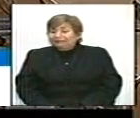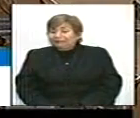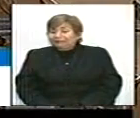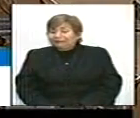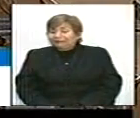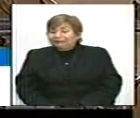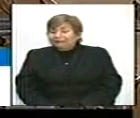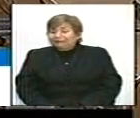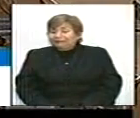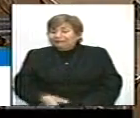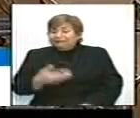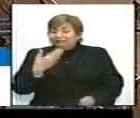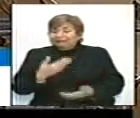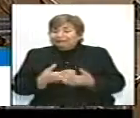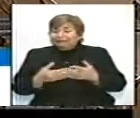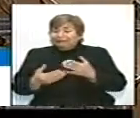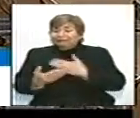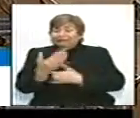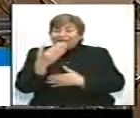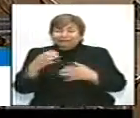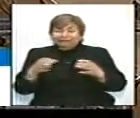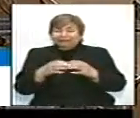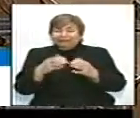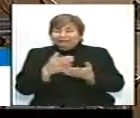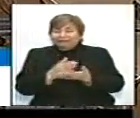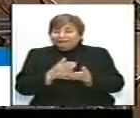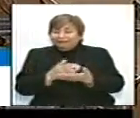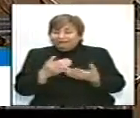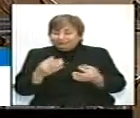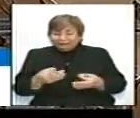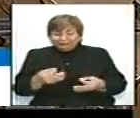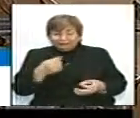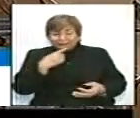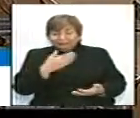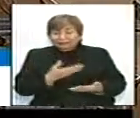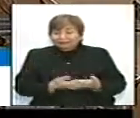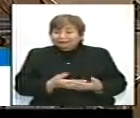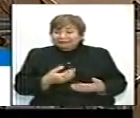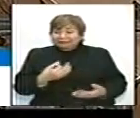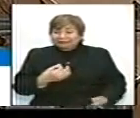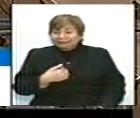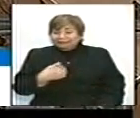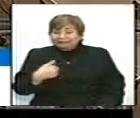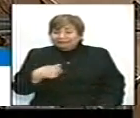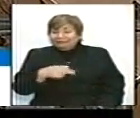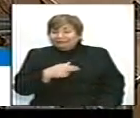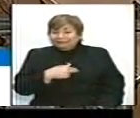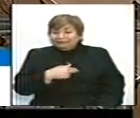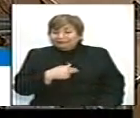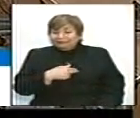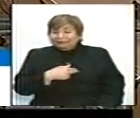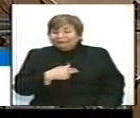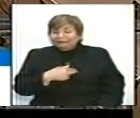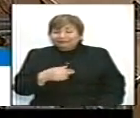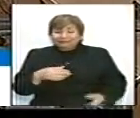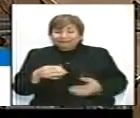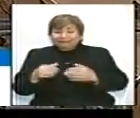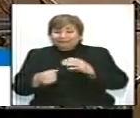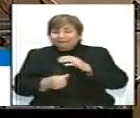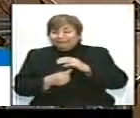buenos días, señor congresista. Participantes todos. En verdad, bueno, nosotros somos el área usuaria, digamos, dentro